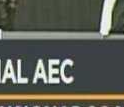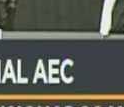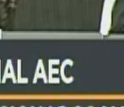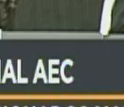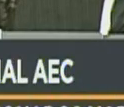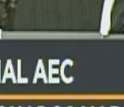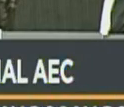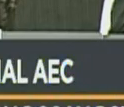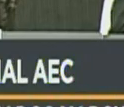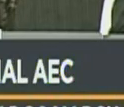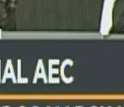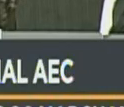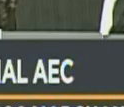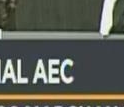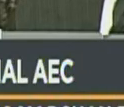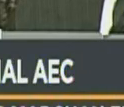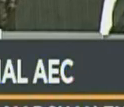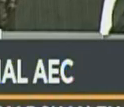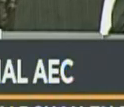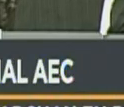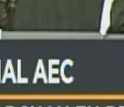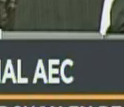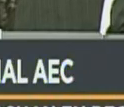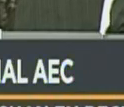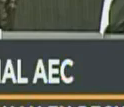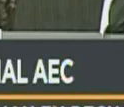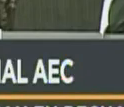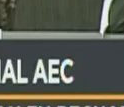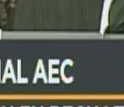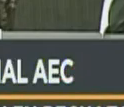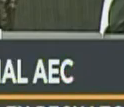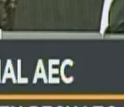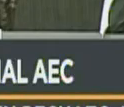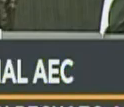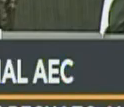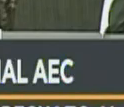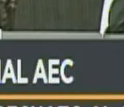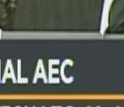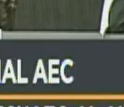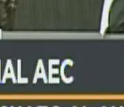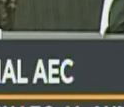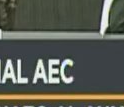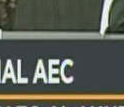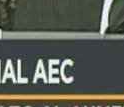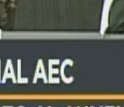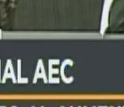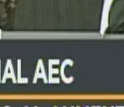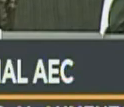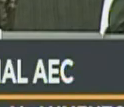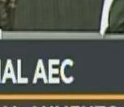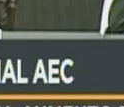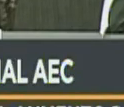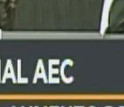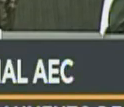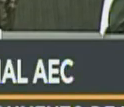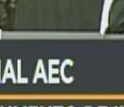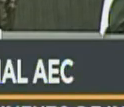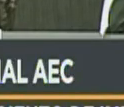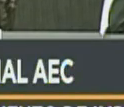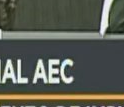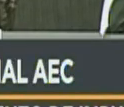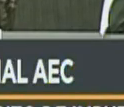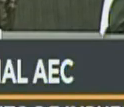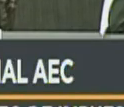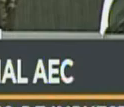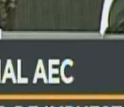Sin embargo, aquí en la Asociación de Estados del Caribe, todos los países, desde el más grande, México, hasta Islas Vírgenes